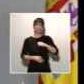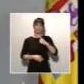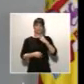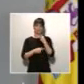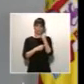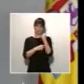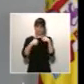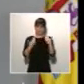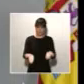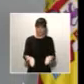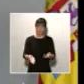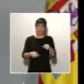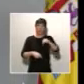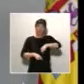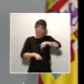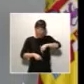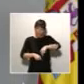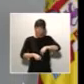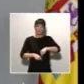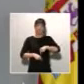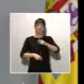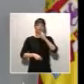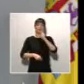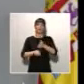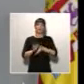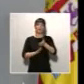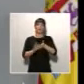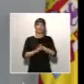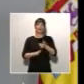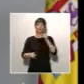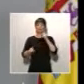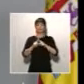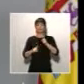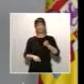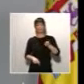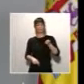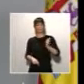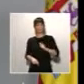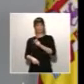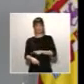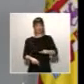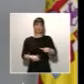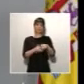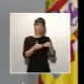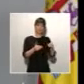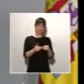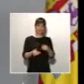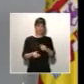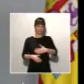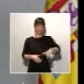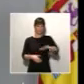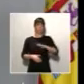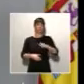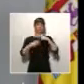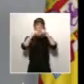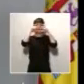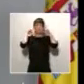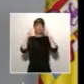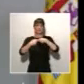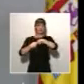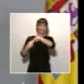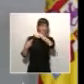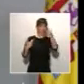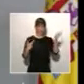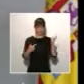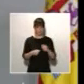se distribuirán tanto para profesionales como para pacientes mascarillas. En lo